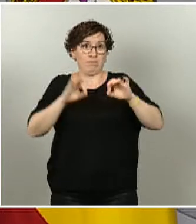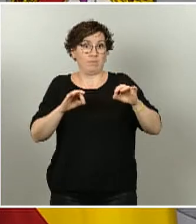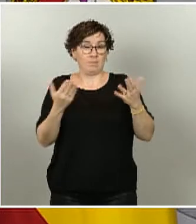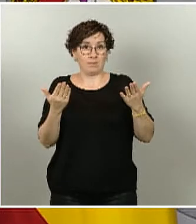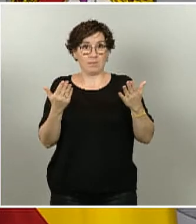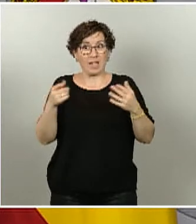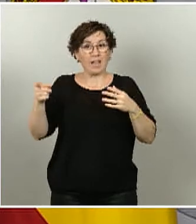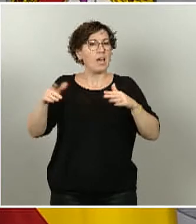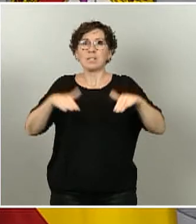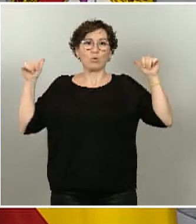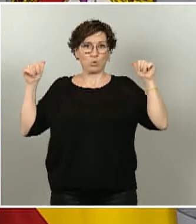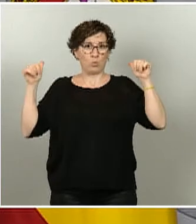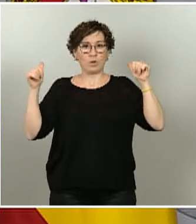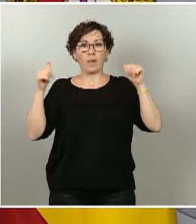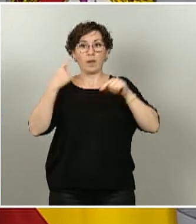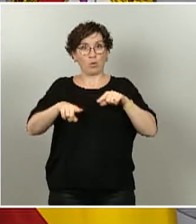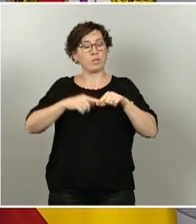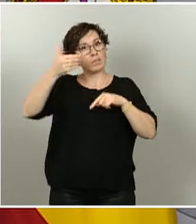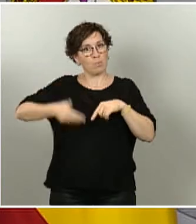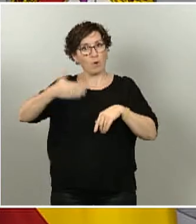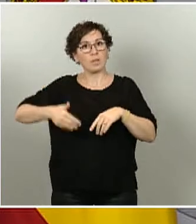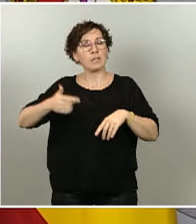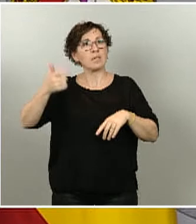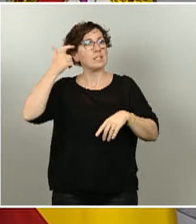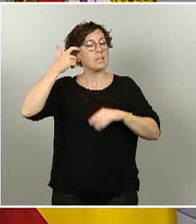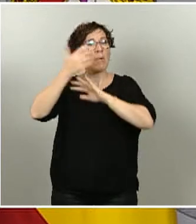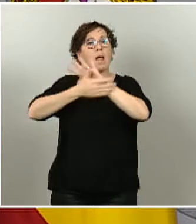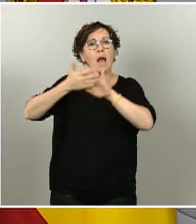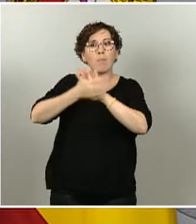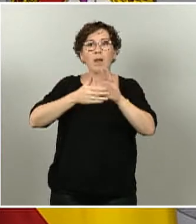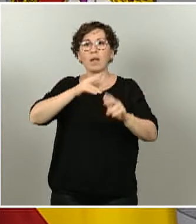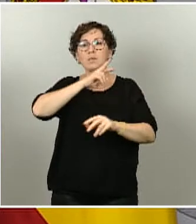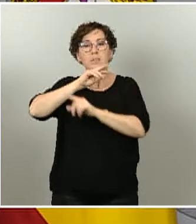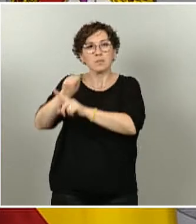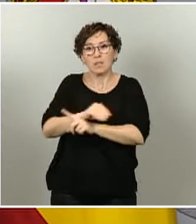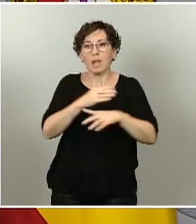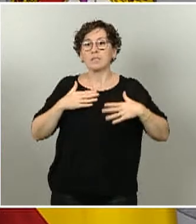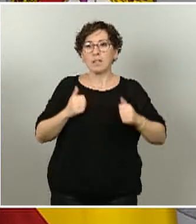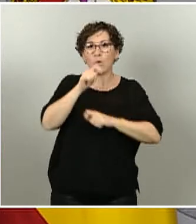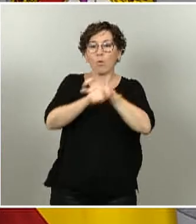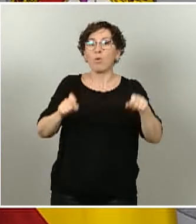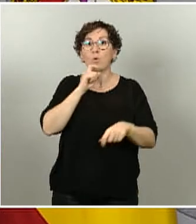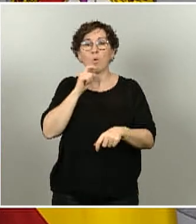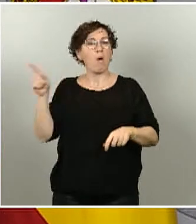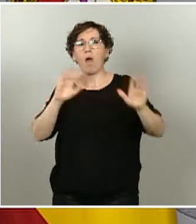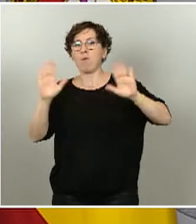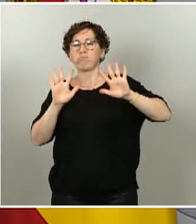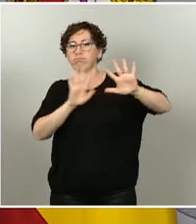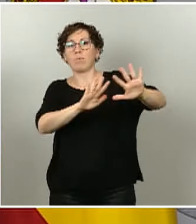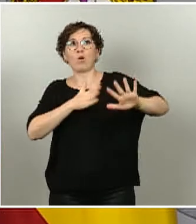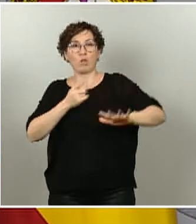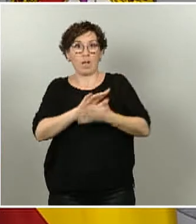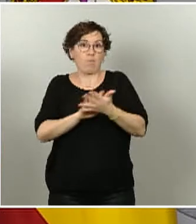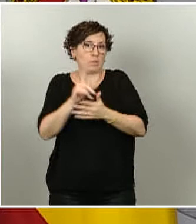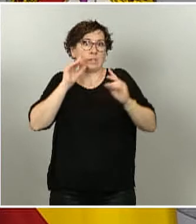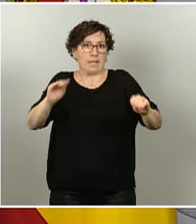es hablar sobre cómo se preserva la salud de los ciudadanos, es un hecho que llama poderosamente la atención. Por eso, nuestro diálogo con todas